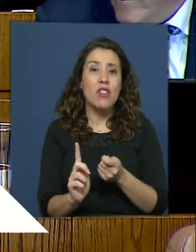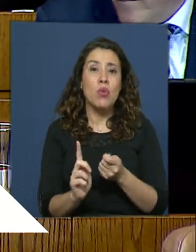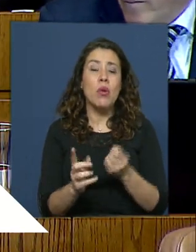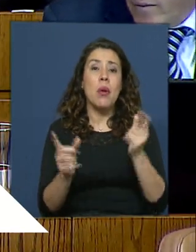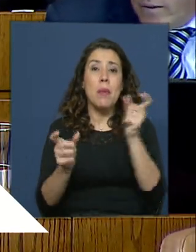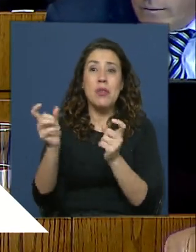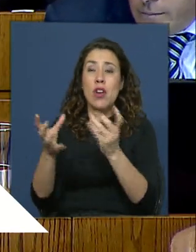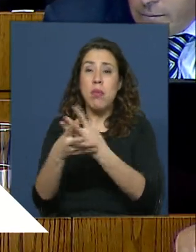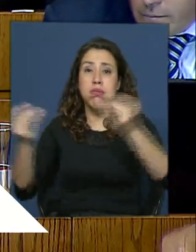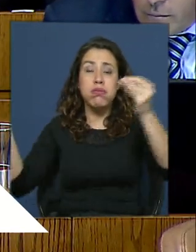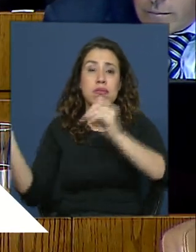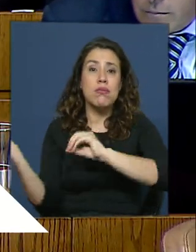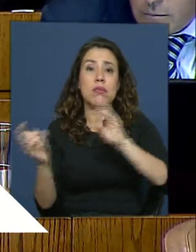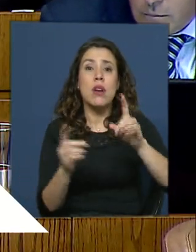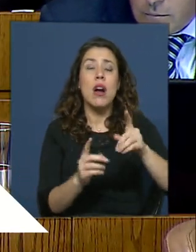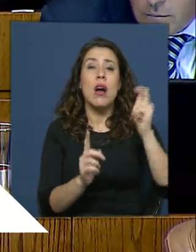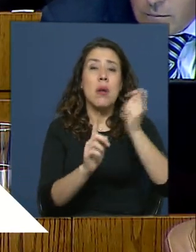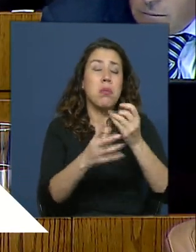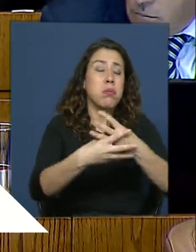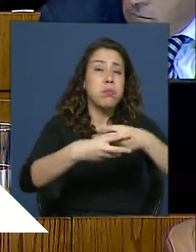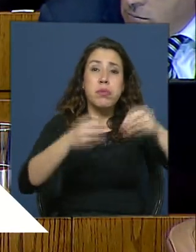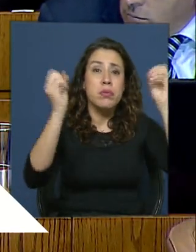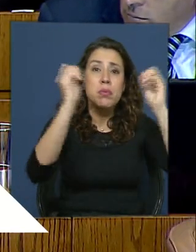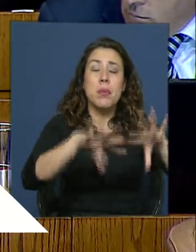de personas, el exterminio, la tortura, etc.